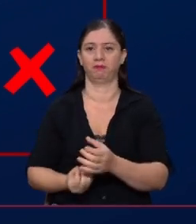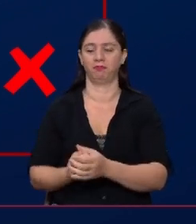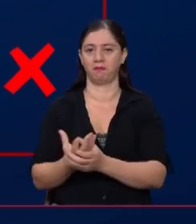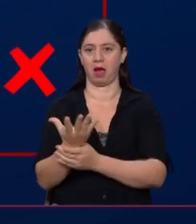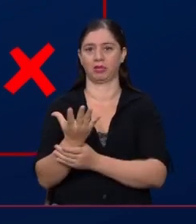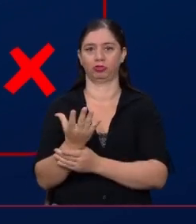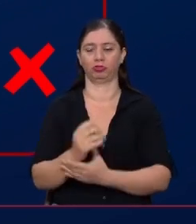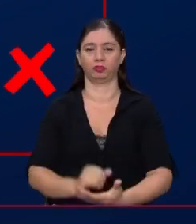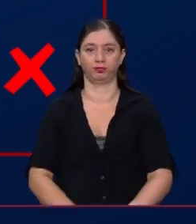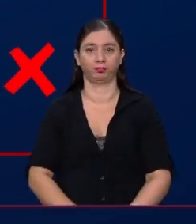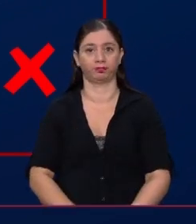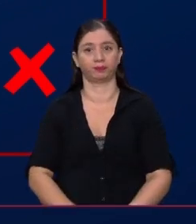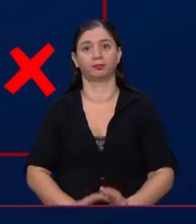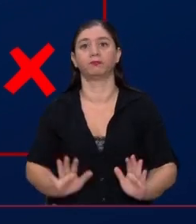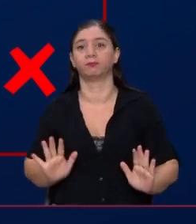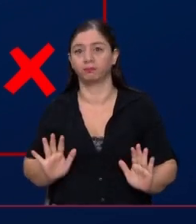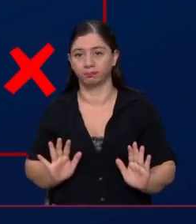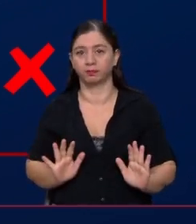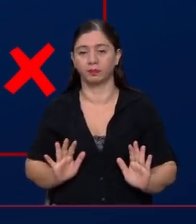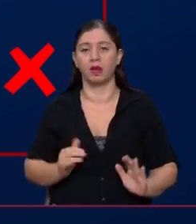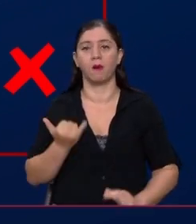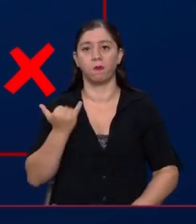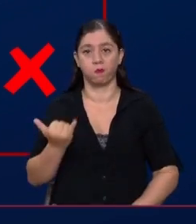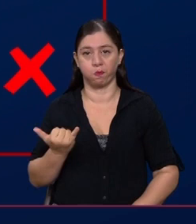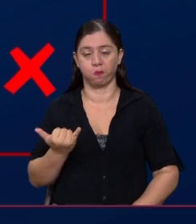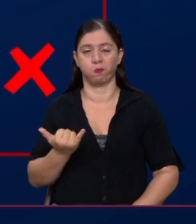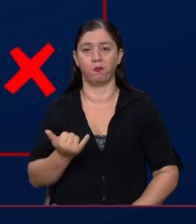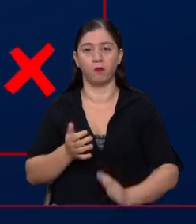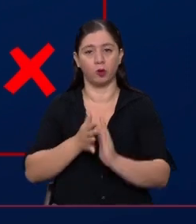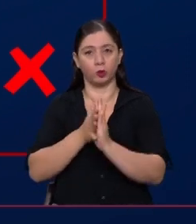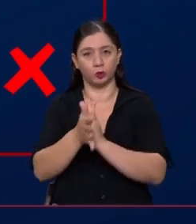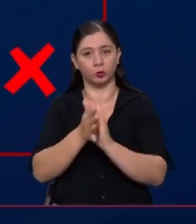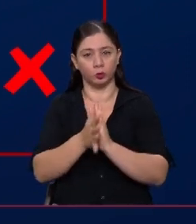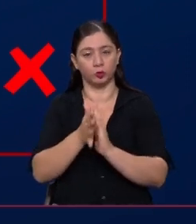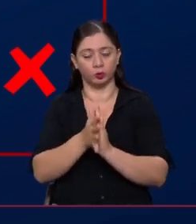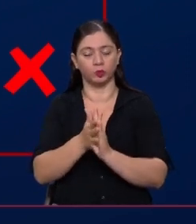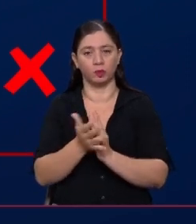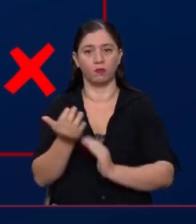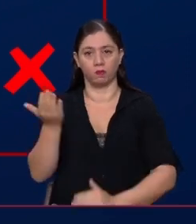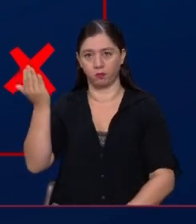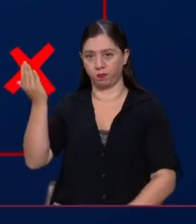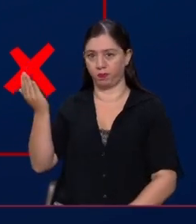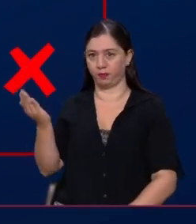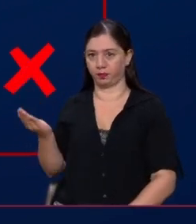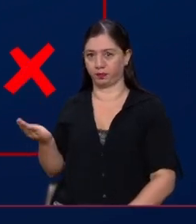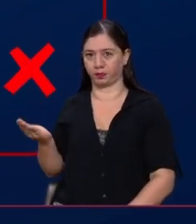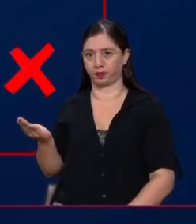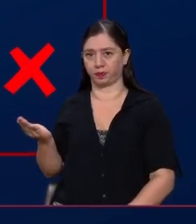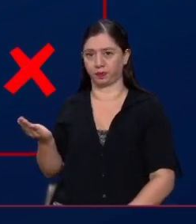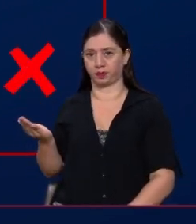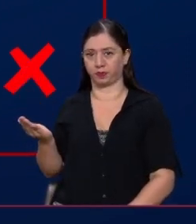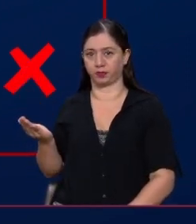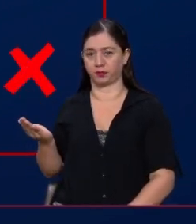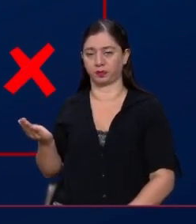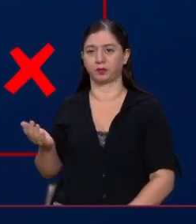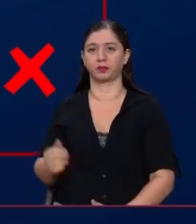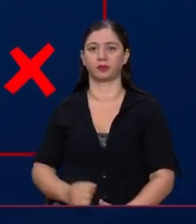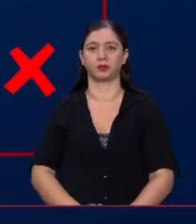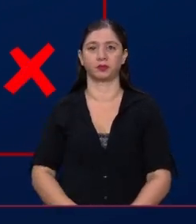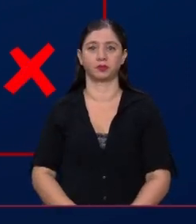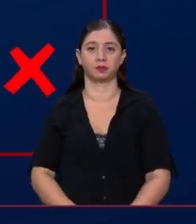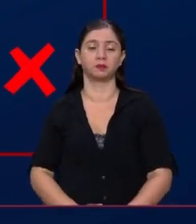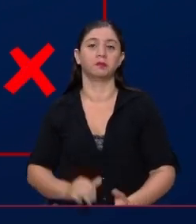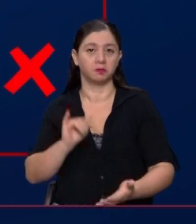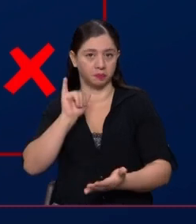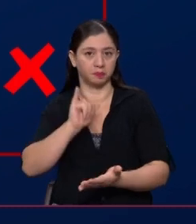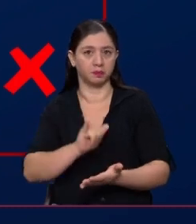Deportivo Pasto, que tiene esa opción, la que les estamos describiendo a ustedes aquí en este gráfico. La opción es, sin